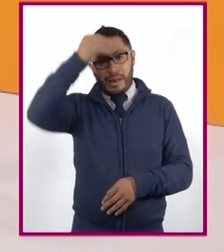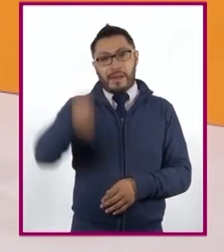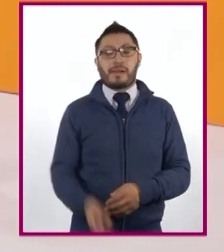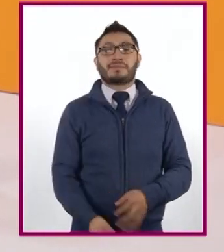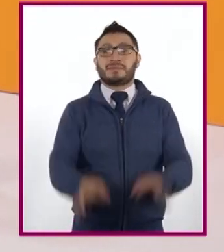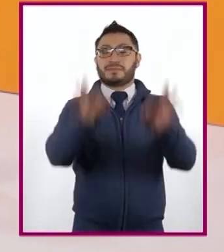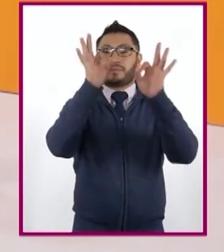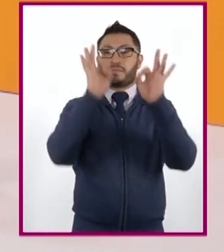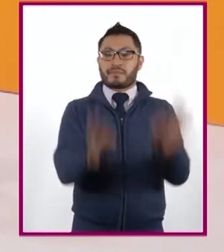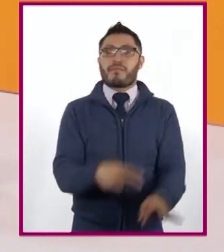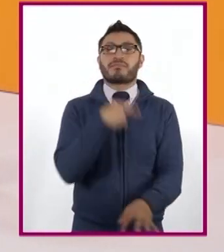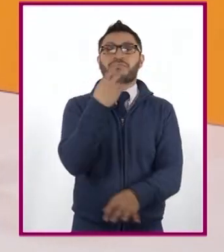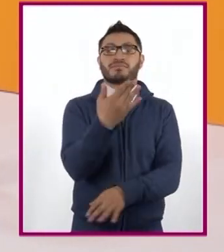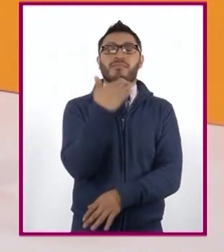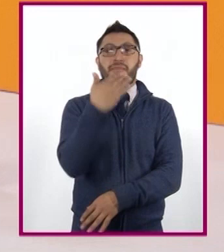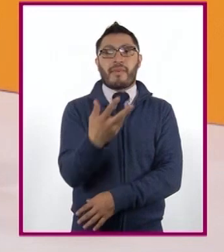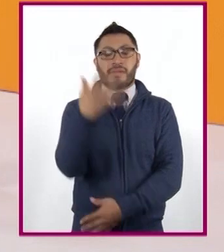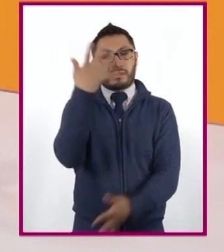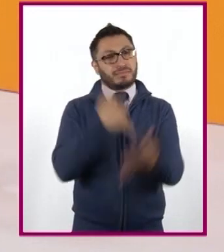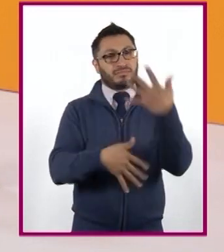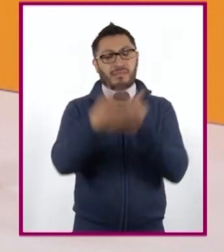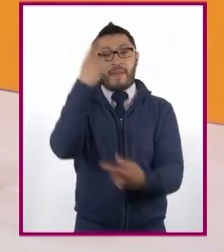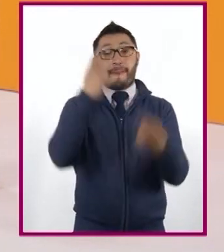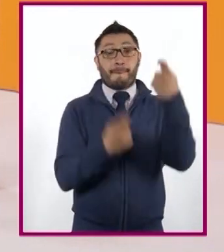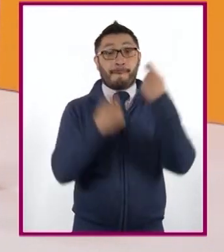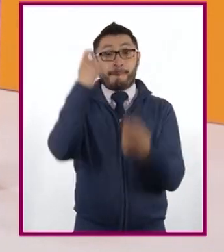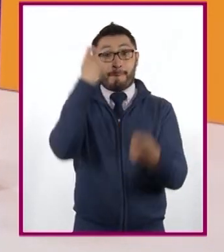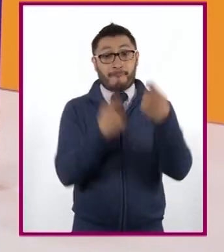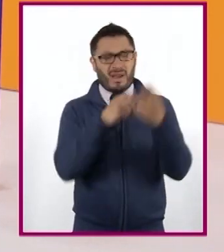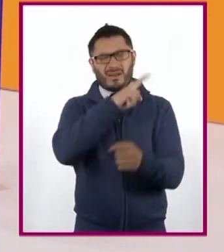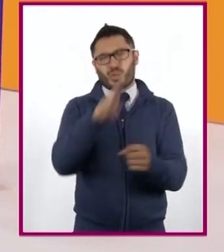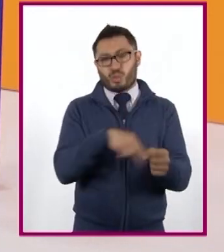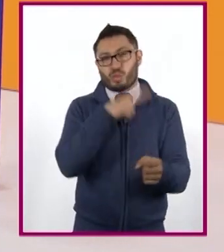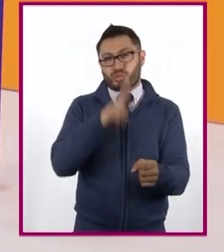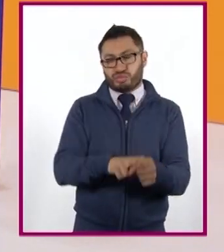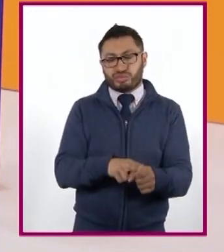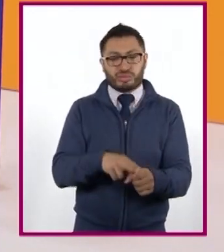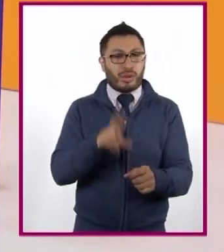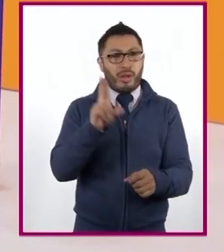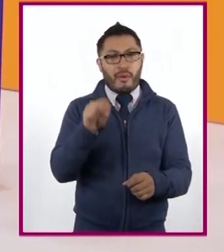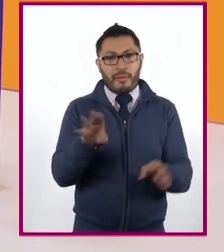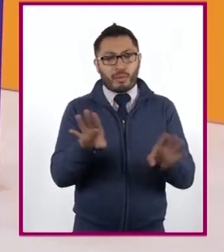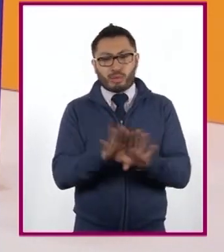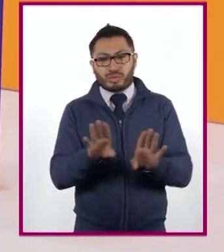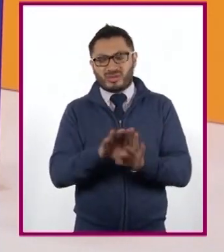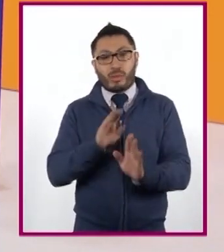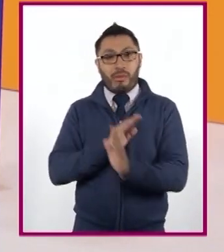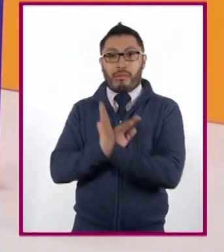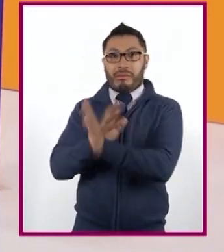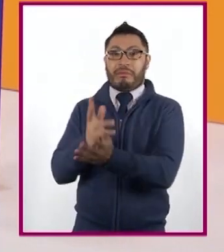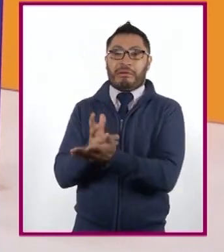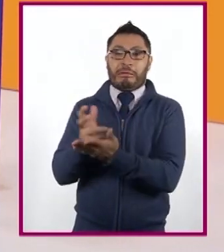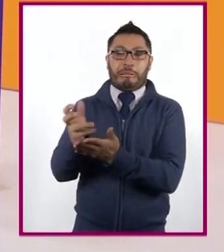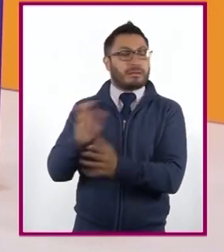entonación correcta y a gesticular de manera natural, evitando